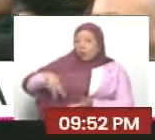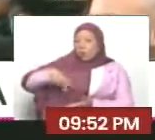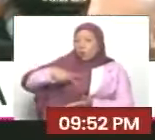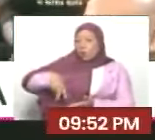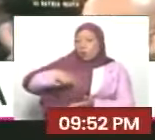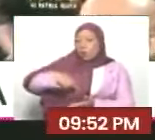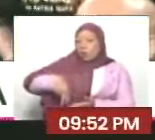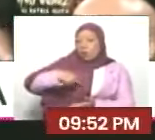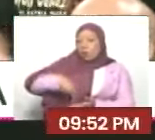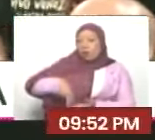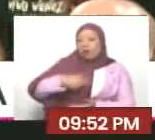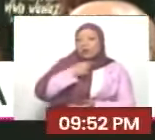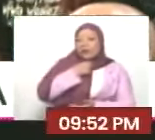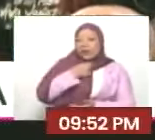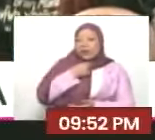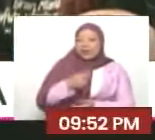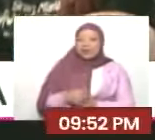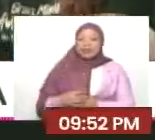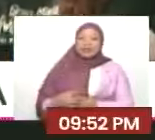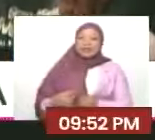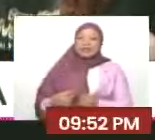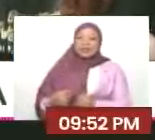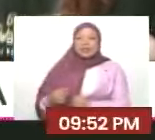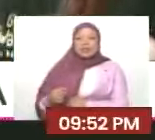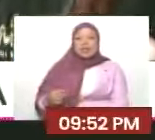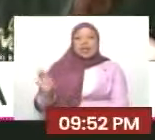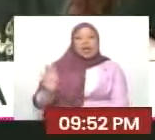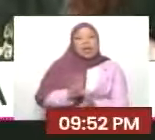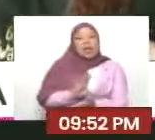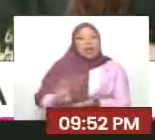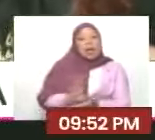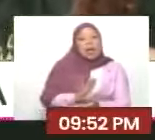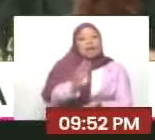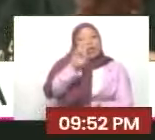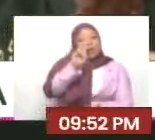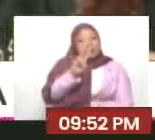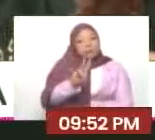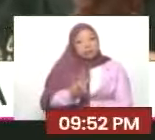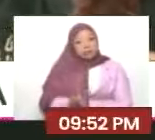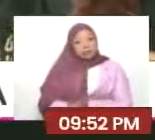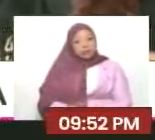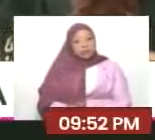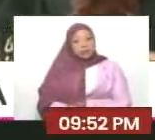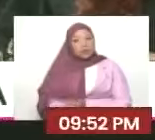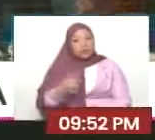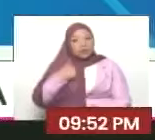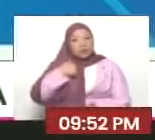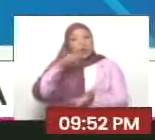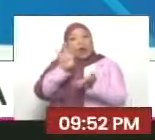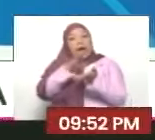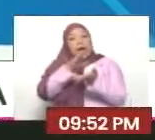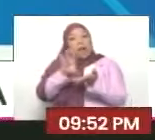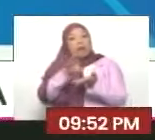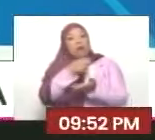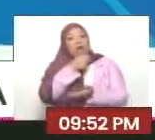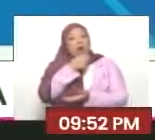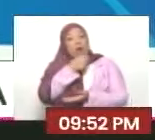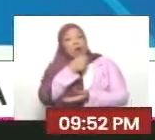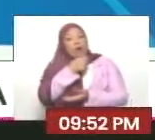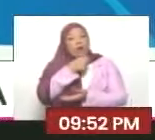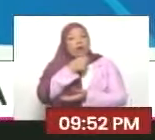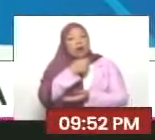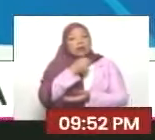ya casi bailando. Xiomara. ¿Pero canta todos los días? Sí, señor. Bueno, Sí, yo vi un videíto bien bonito que ella